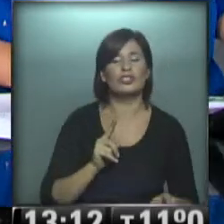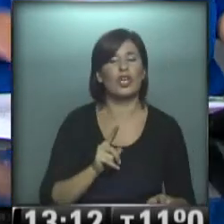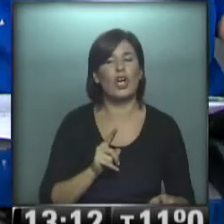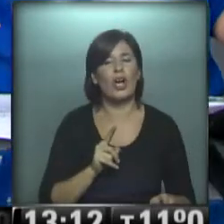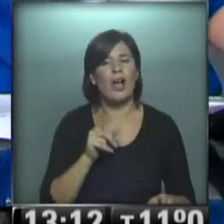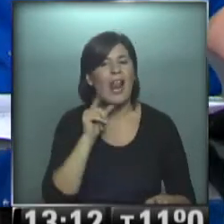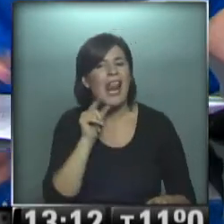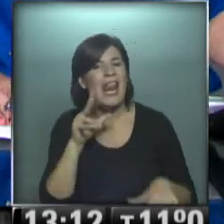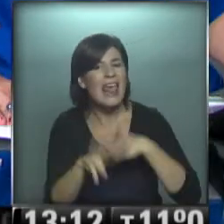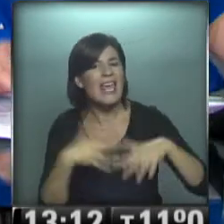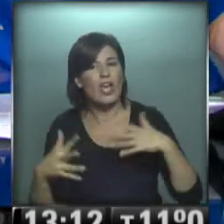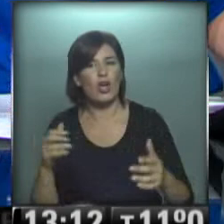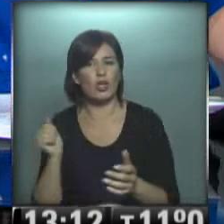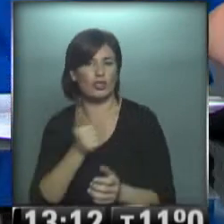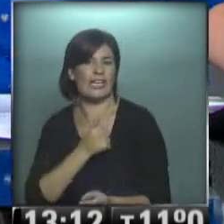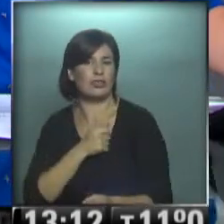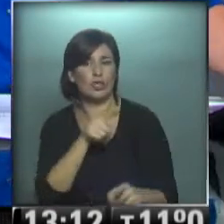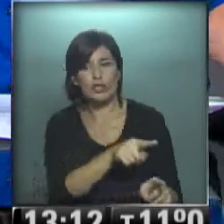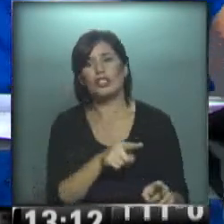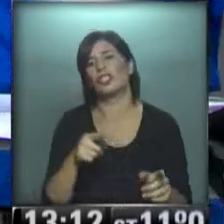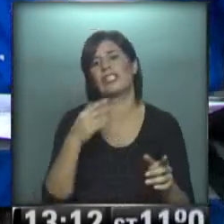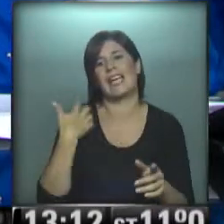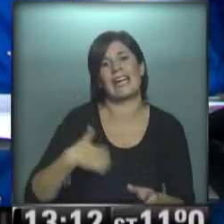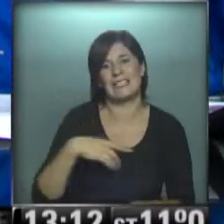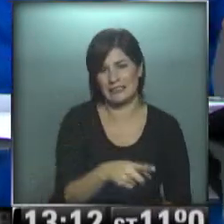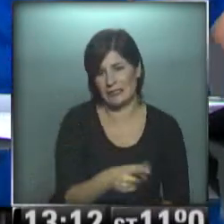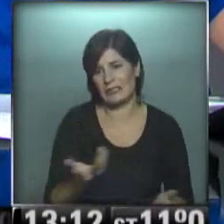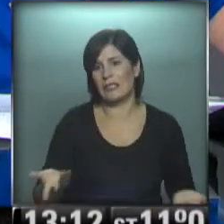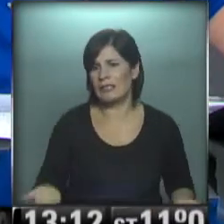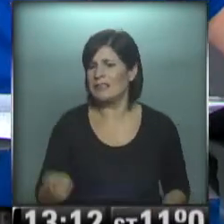comunicación entre la Iglesia Católica y el gobierno argentino? Problema resuelto, en principio. Vamos